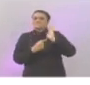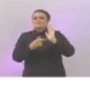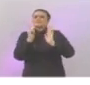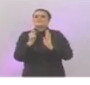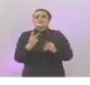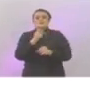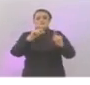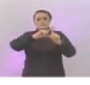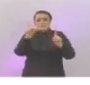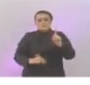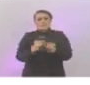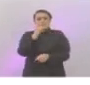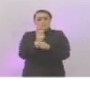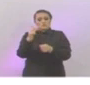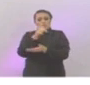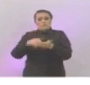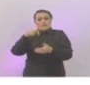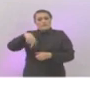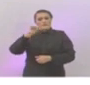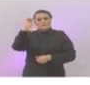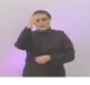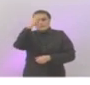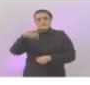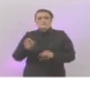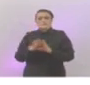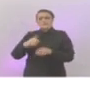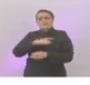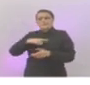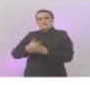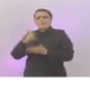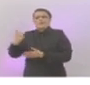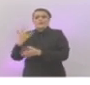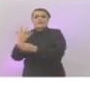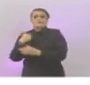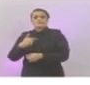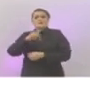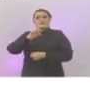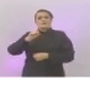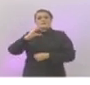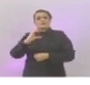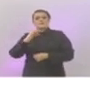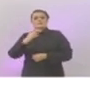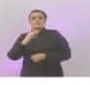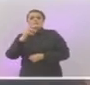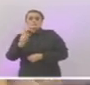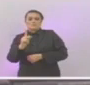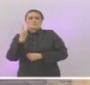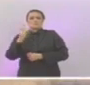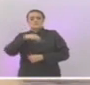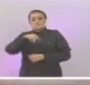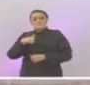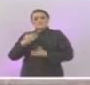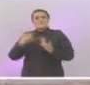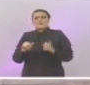en el segundo lugar nacional en reducción de deuda estatal, de acuerdo con la Secretaría de Hacienda y Crédito Público. Y somos